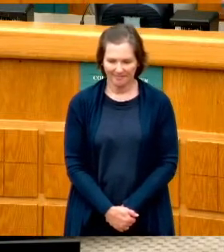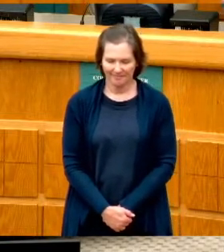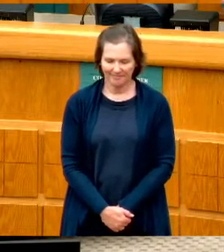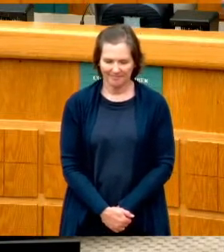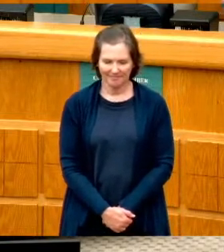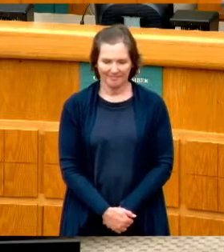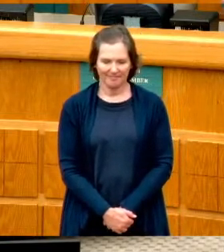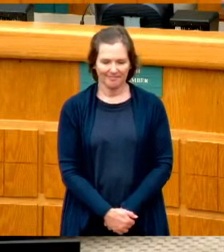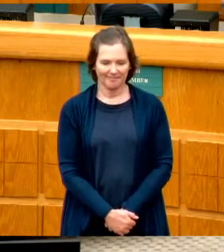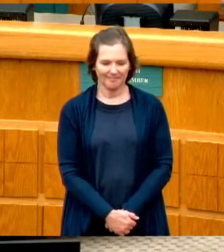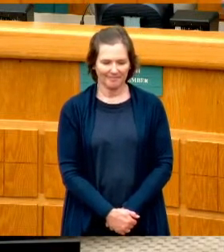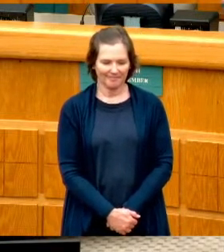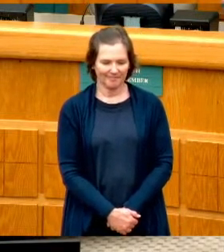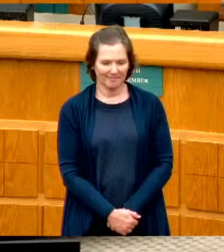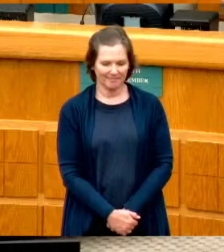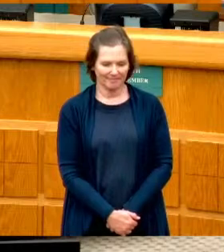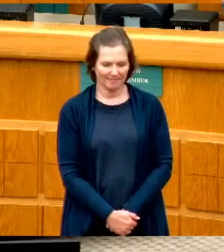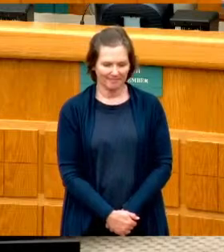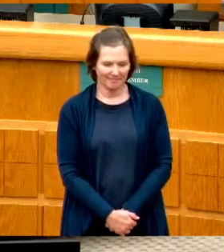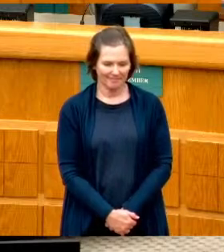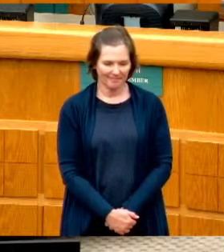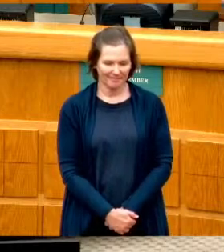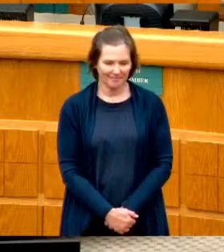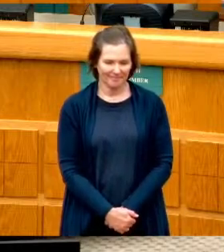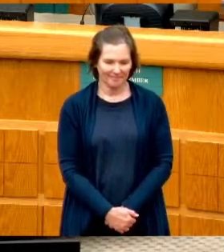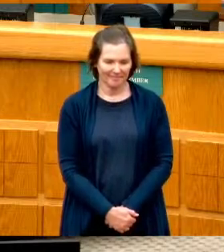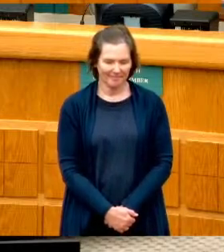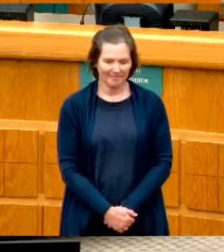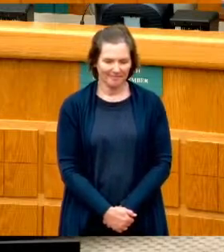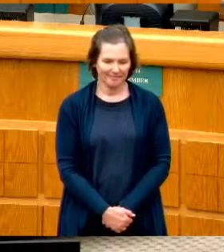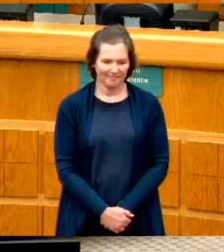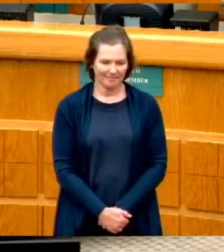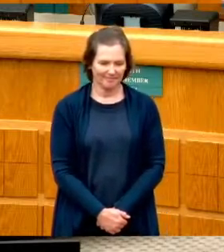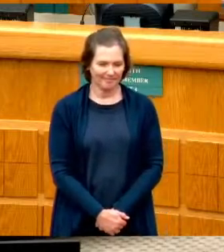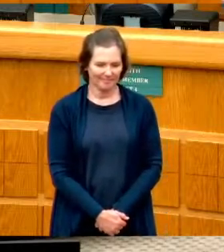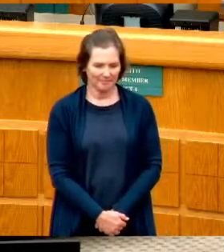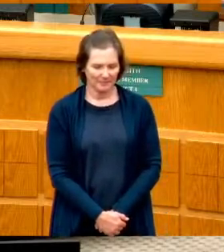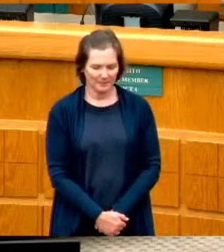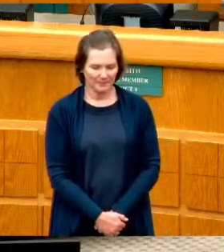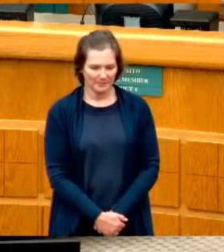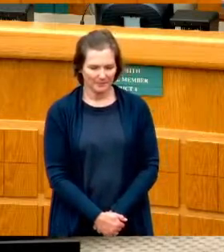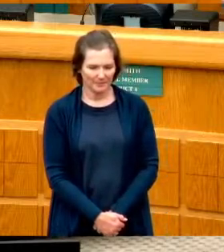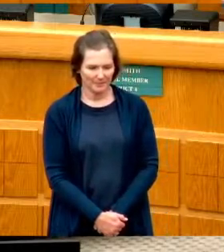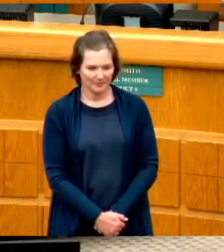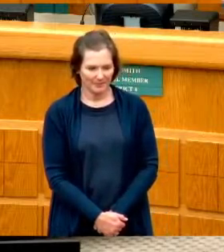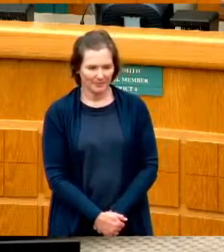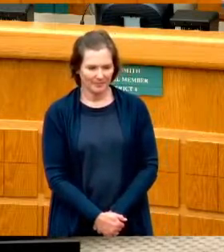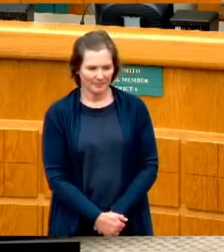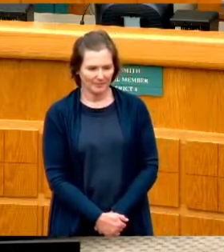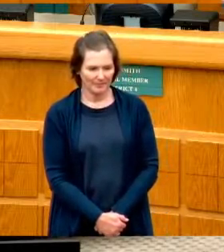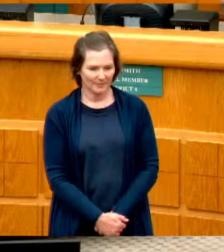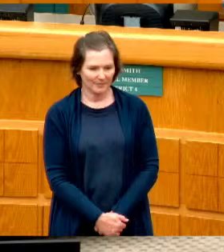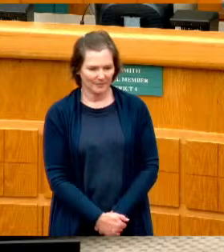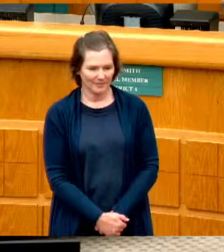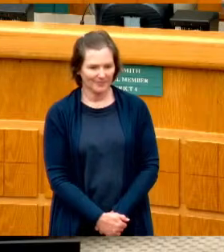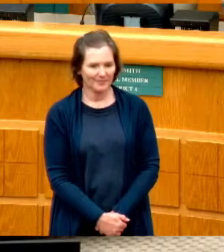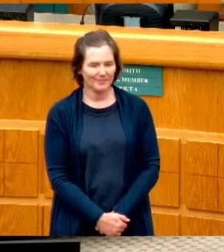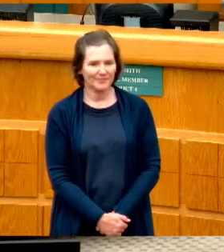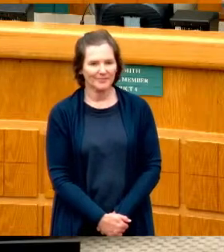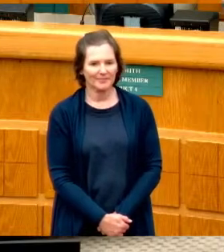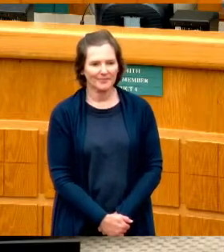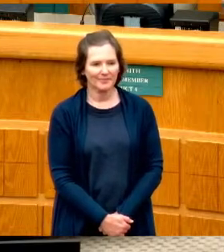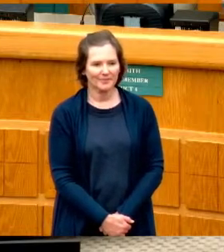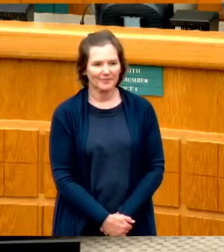urgencia. La meta es poder suprimir el virus lo más pronto posible. Una vez que hayamos vacunado el 70% de la población, habremos logrado la